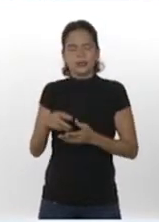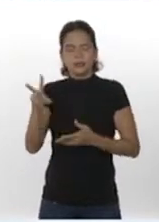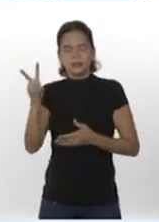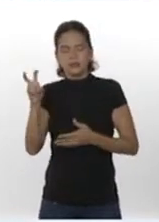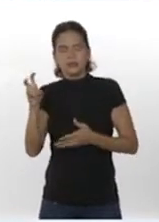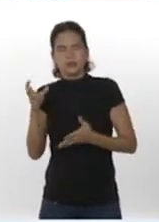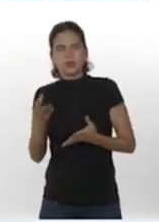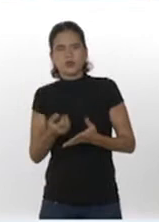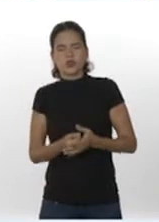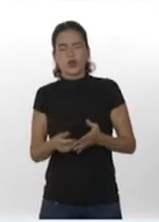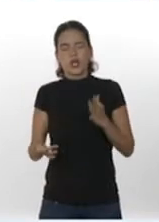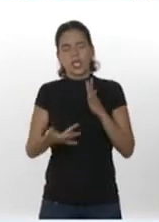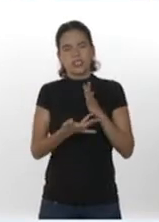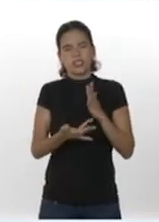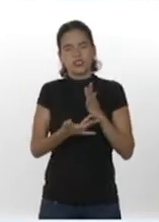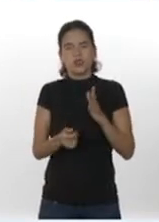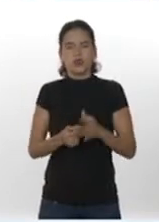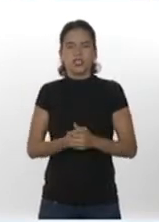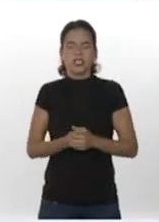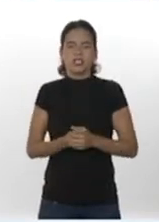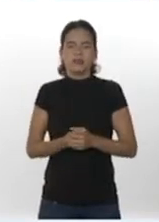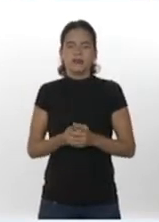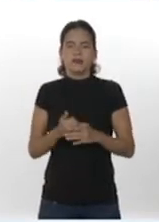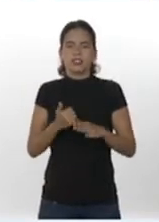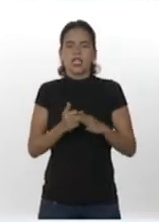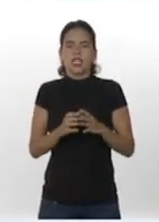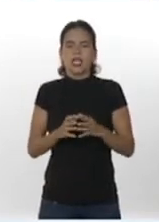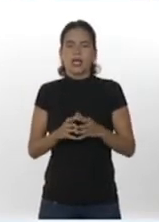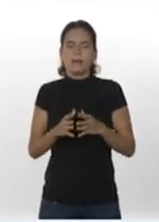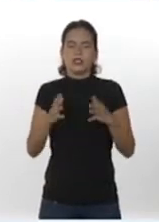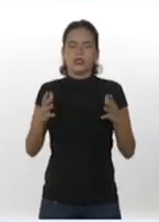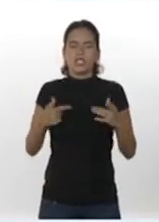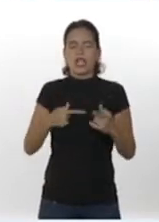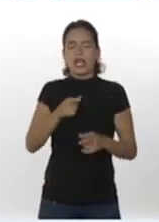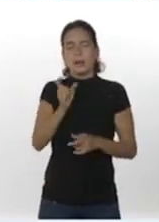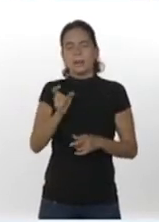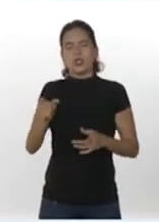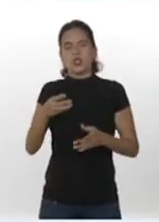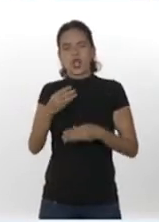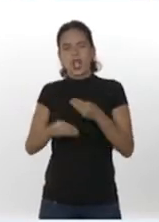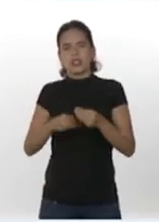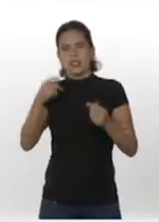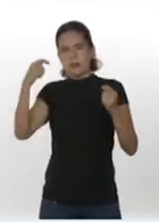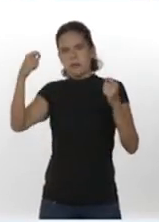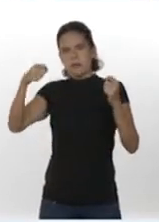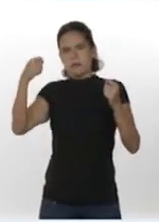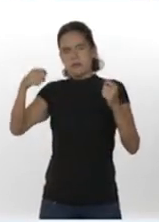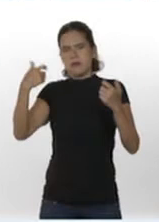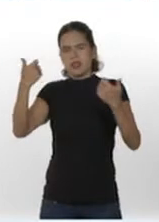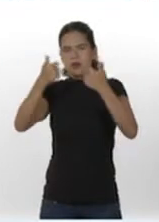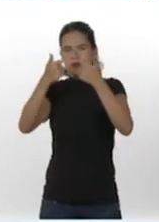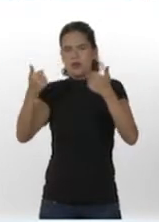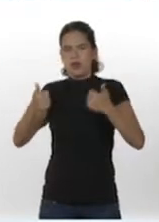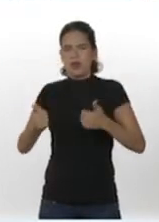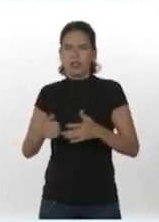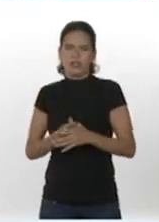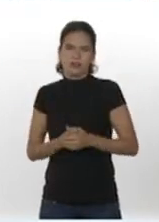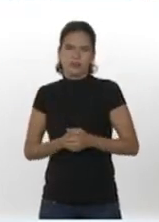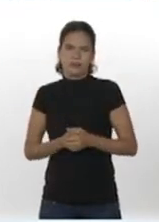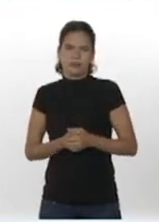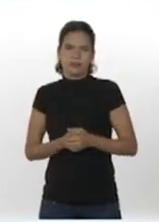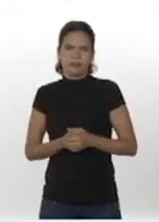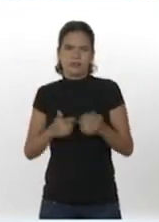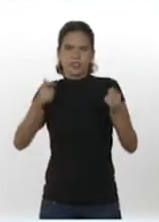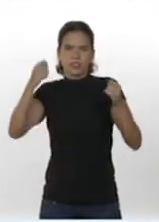gran auge de, digamos, las tecnologías, la mayoría de las personas hacen videoartes de